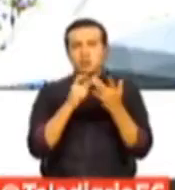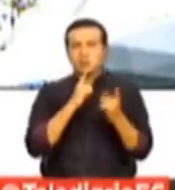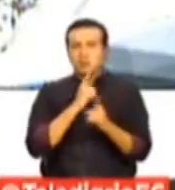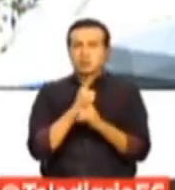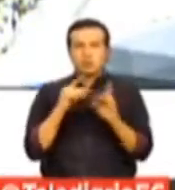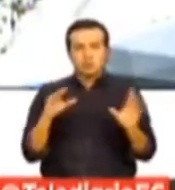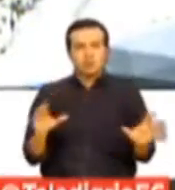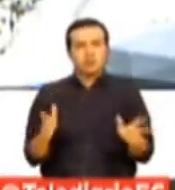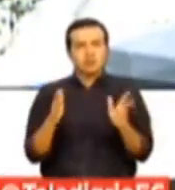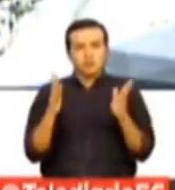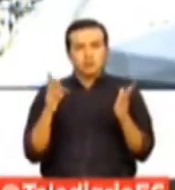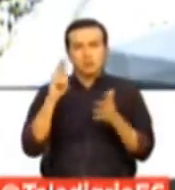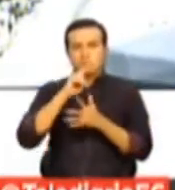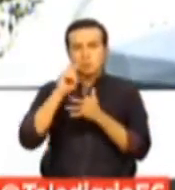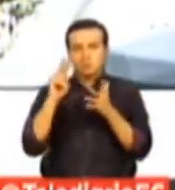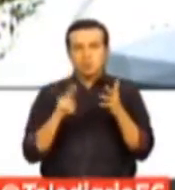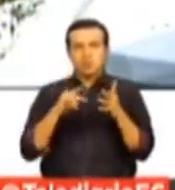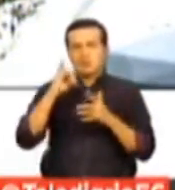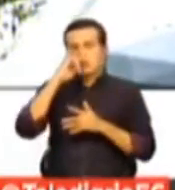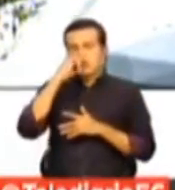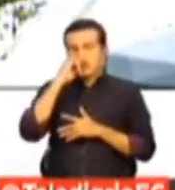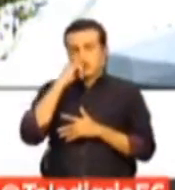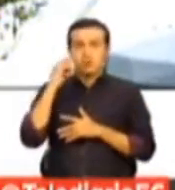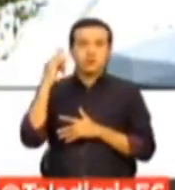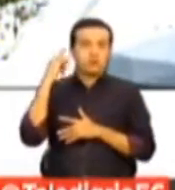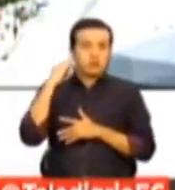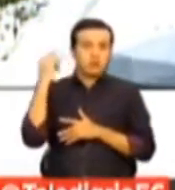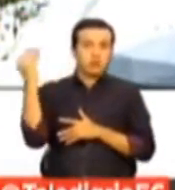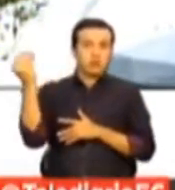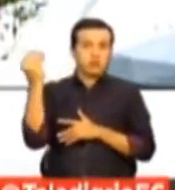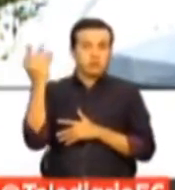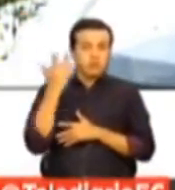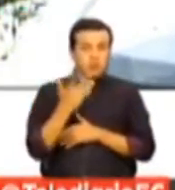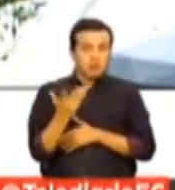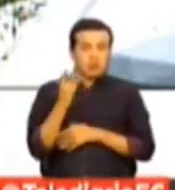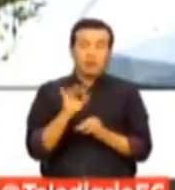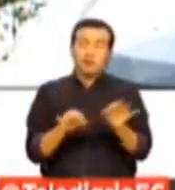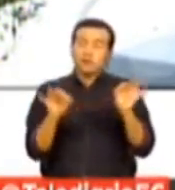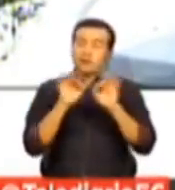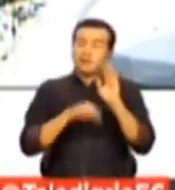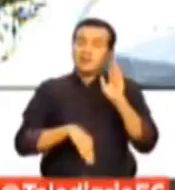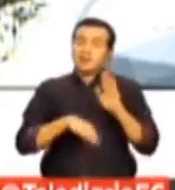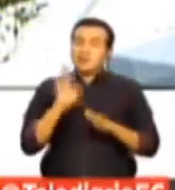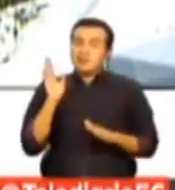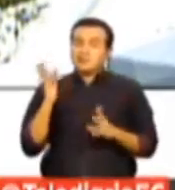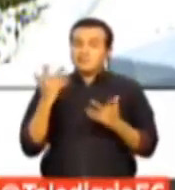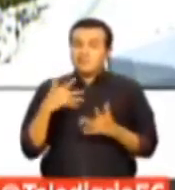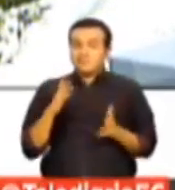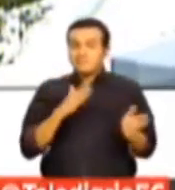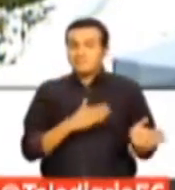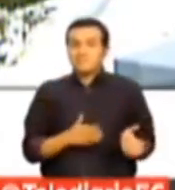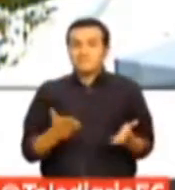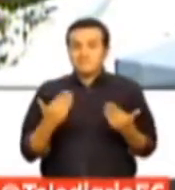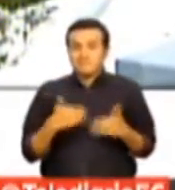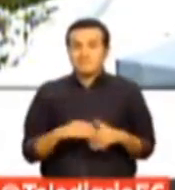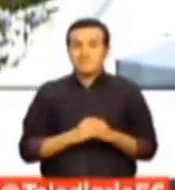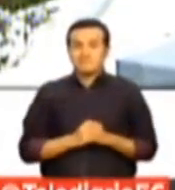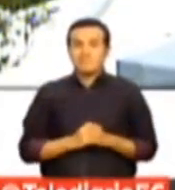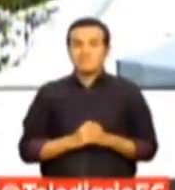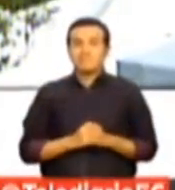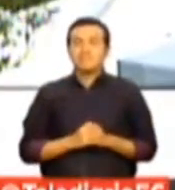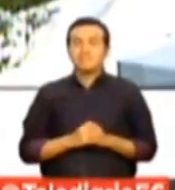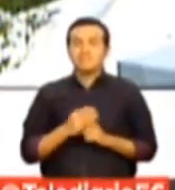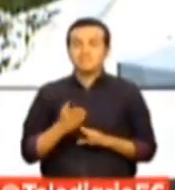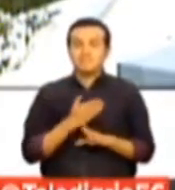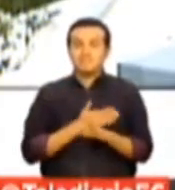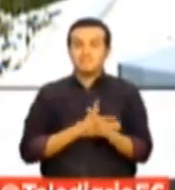de fomentar la lectura en niños, en los jóvenes, en los adolescentes fundamentalmente. Ya se realizó hace algunos meses